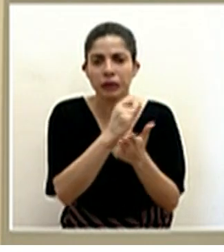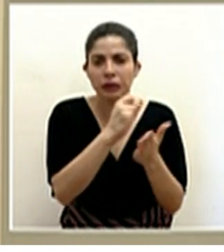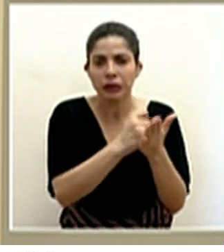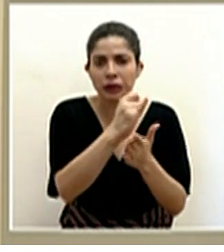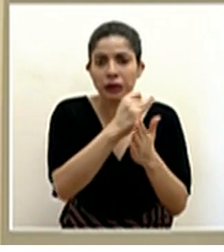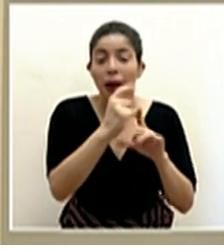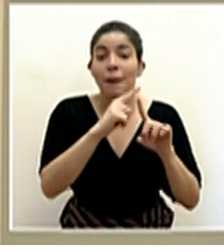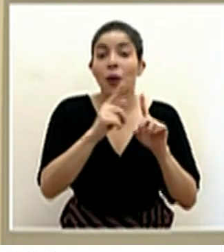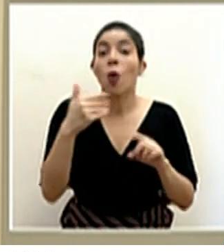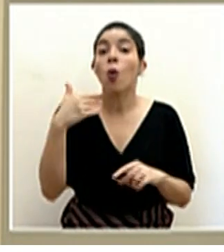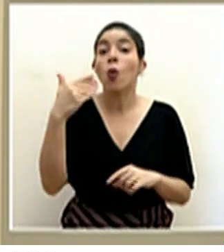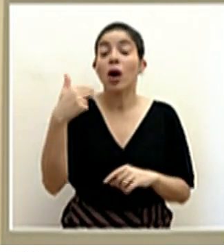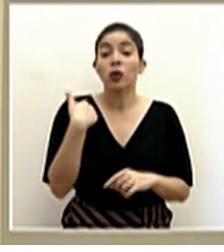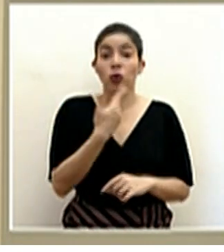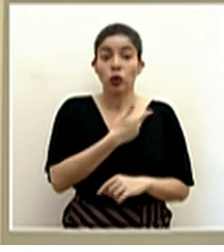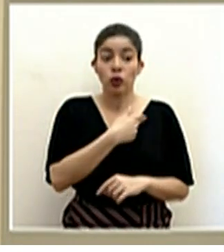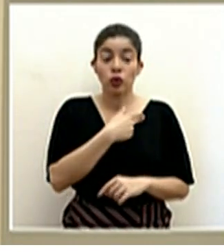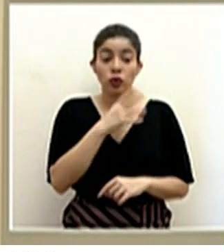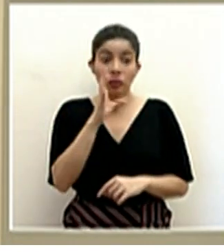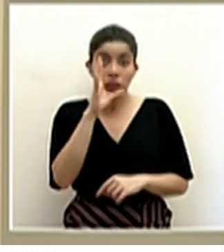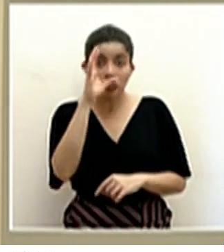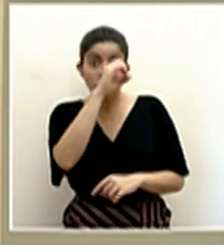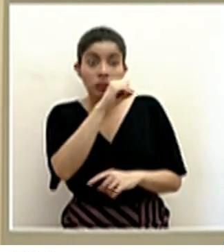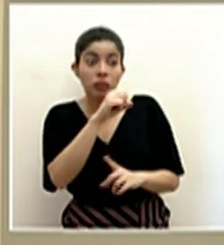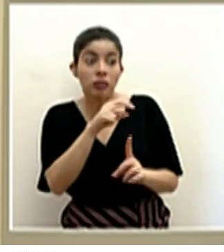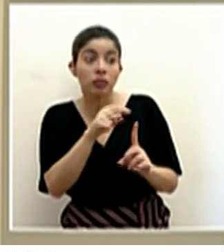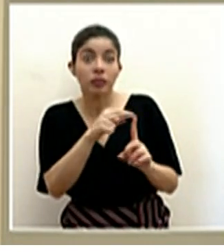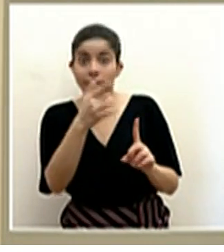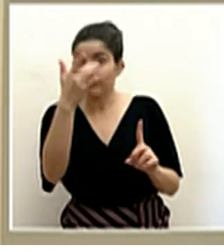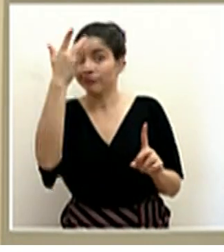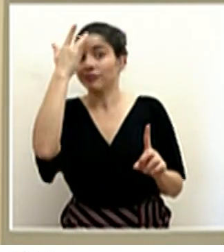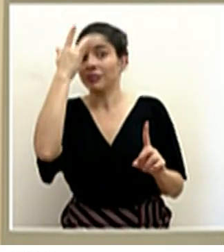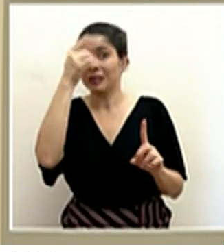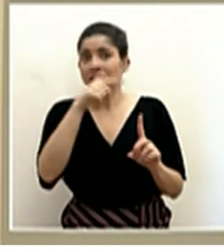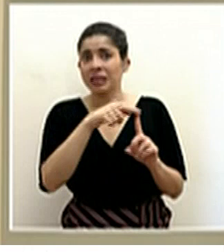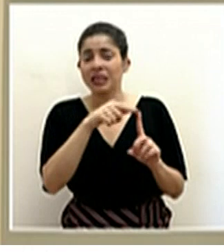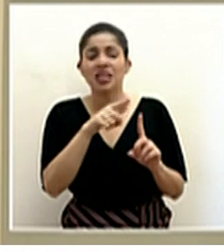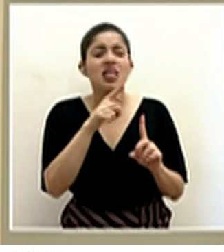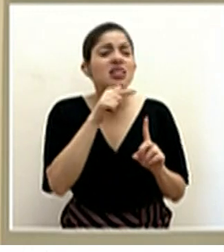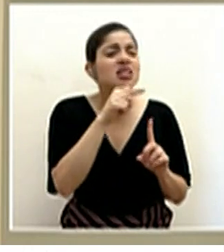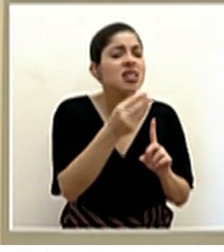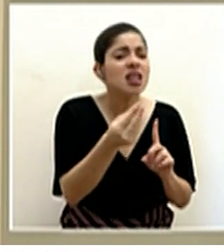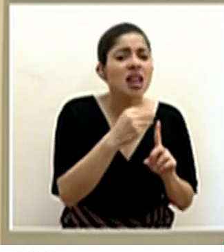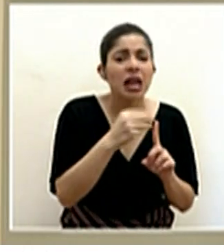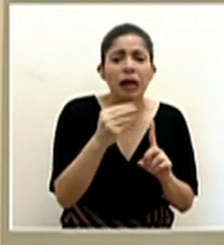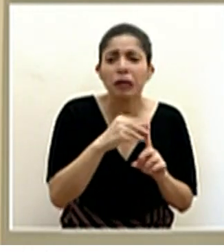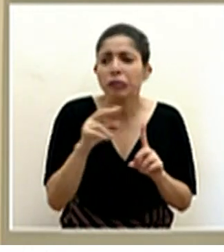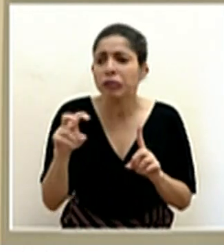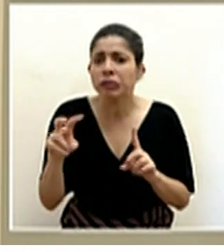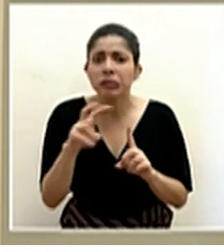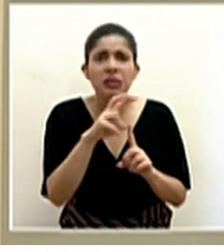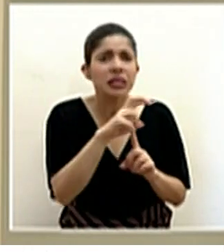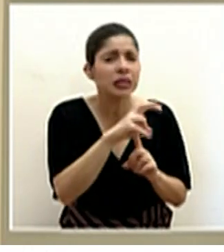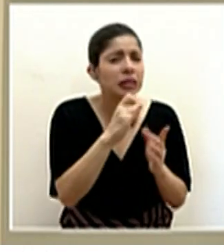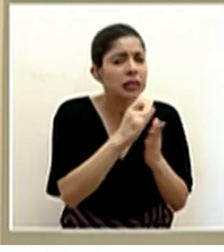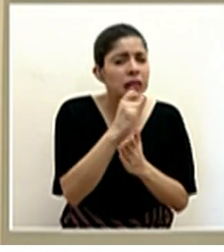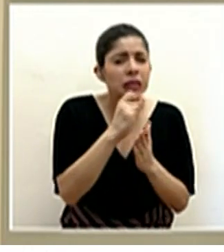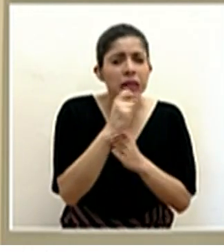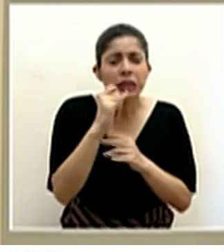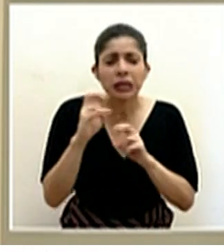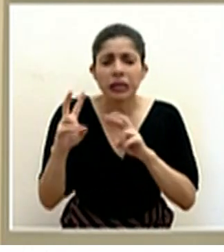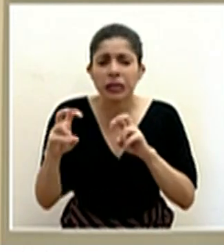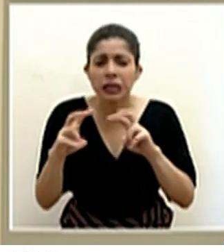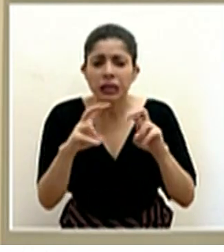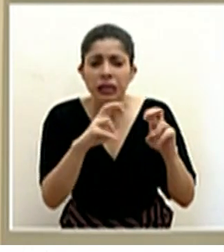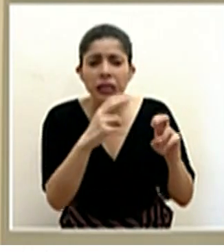cuando identificamos un caso que eventualmente no tiene un nexo claro, hacemos una investigación ampliada a